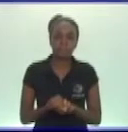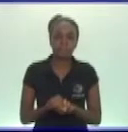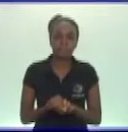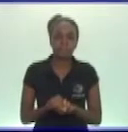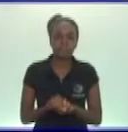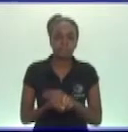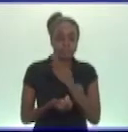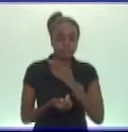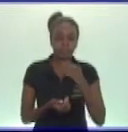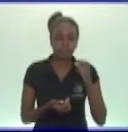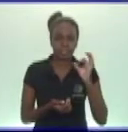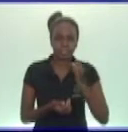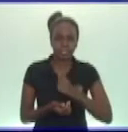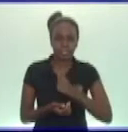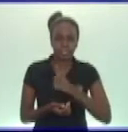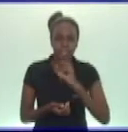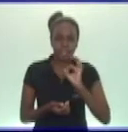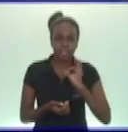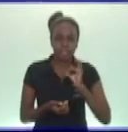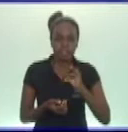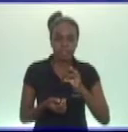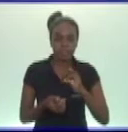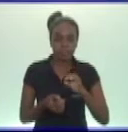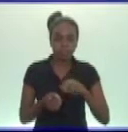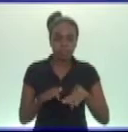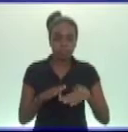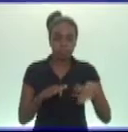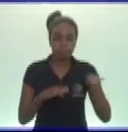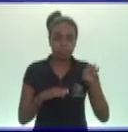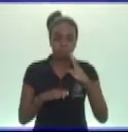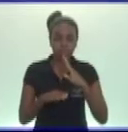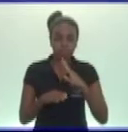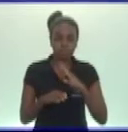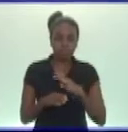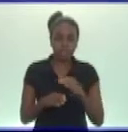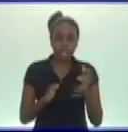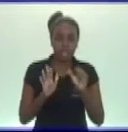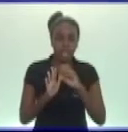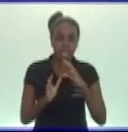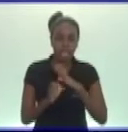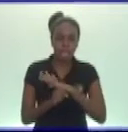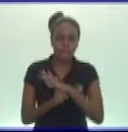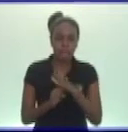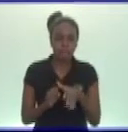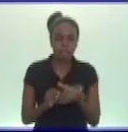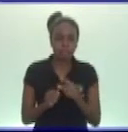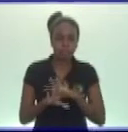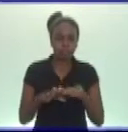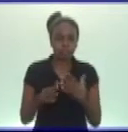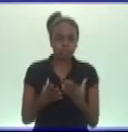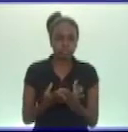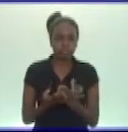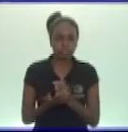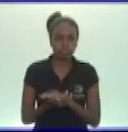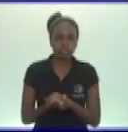siempre que gobernara en América el criollo exótico. Dicen, oh mármol